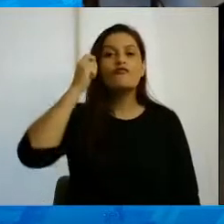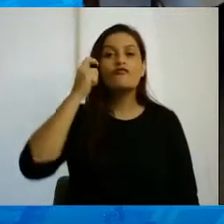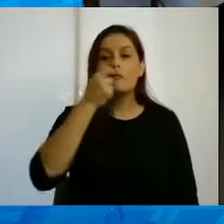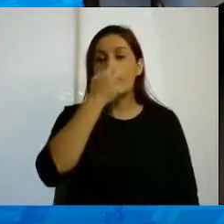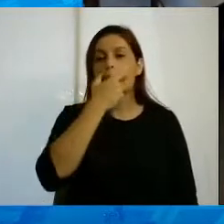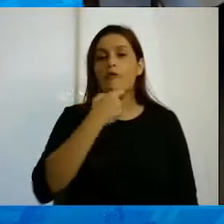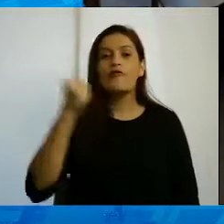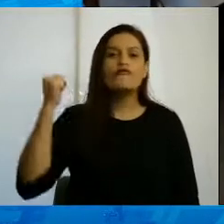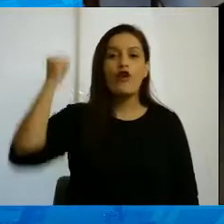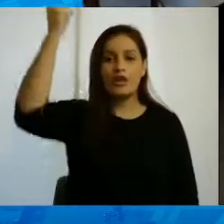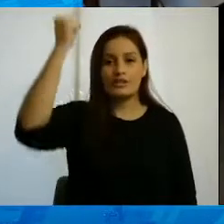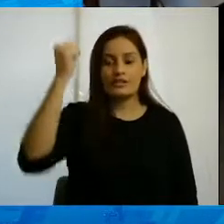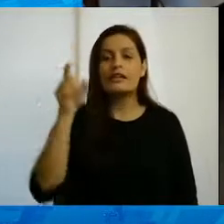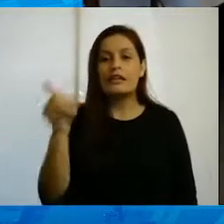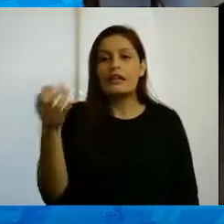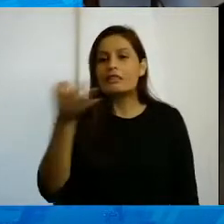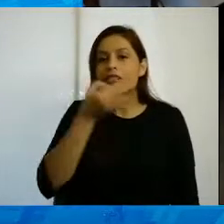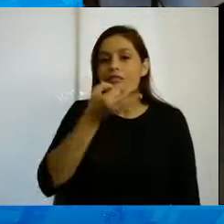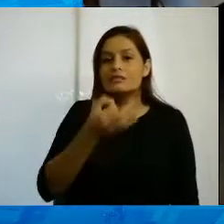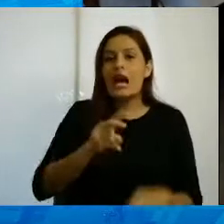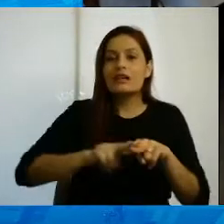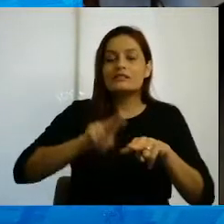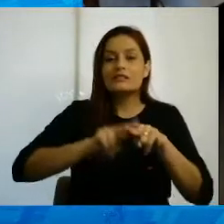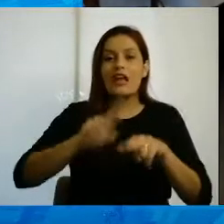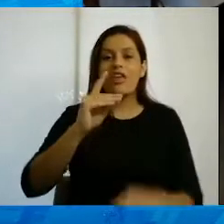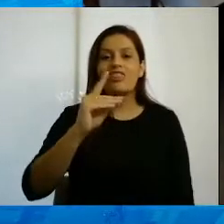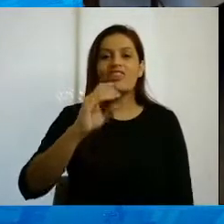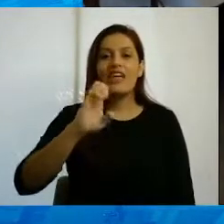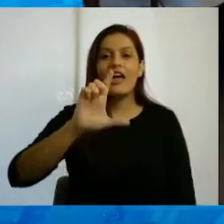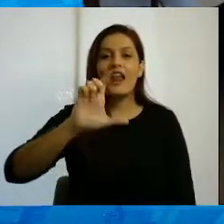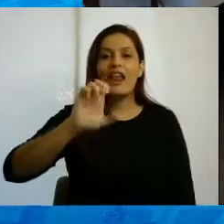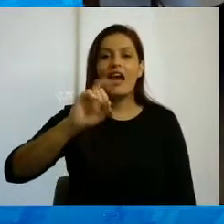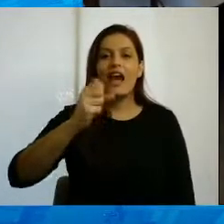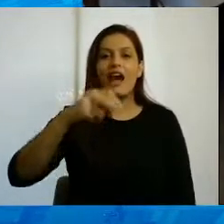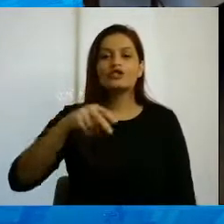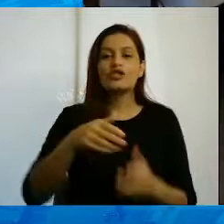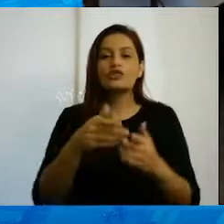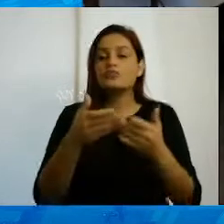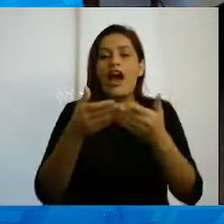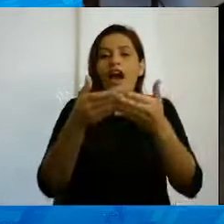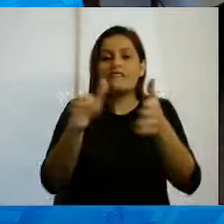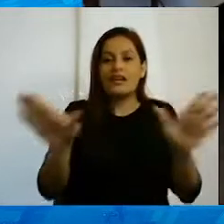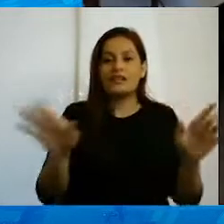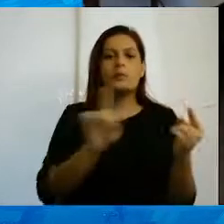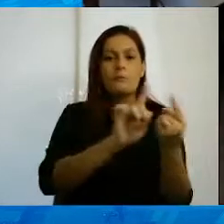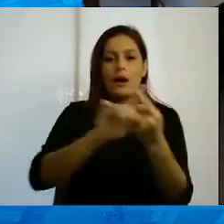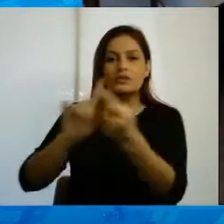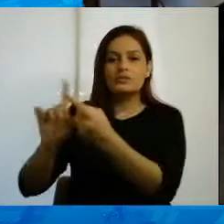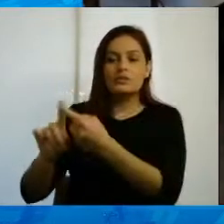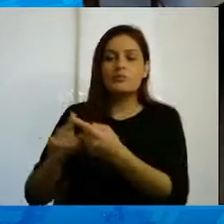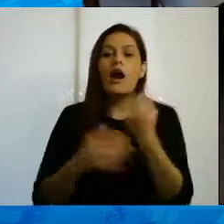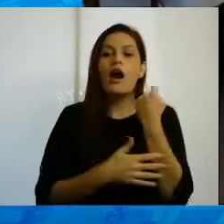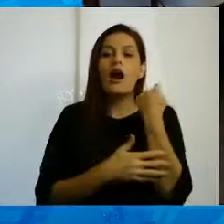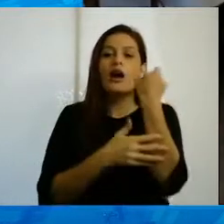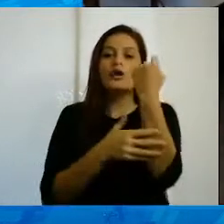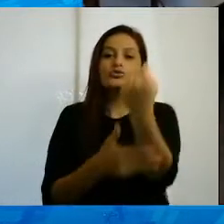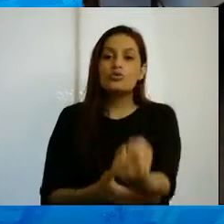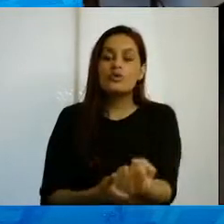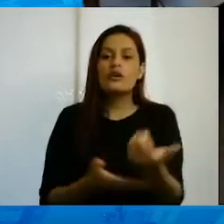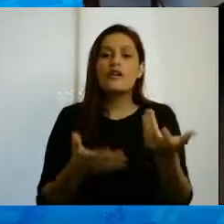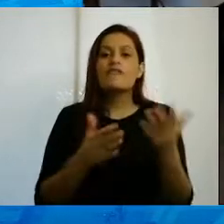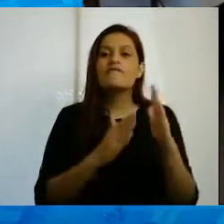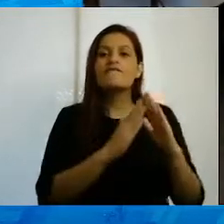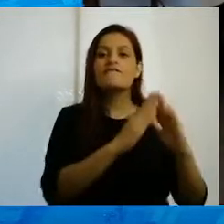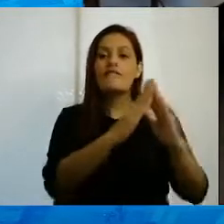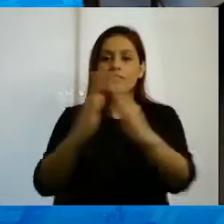generar una delegación abierta, participativa, una delegación que ayude a los